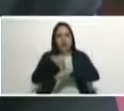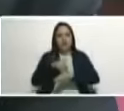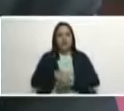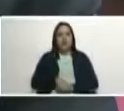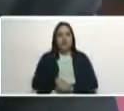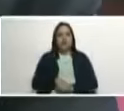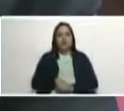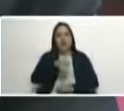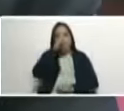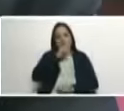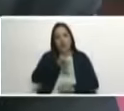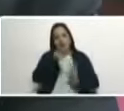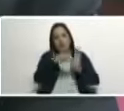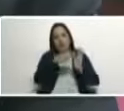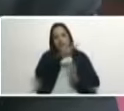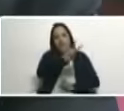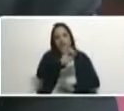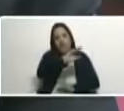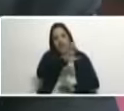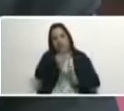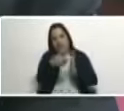entre los años